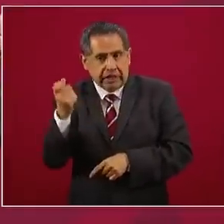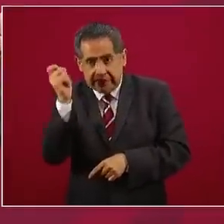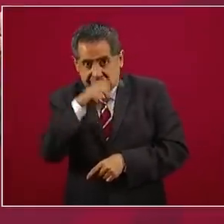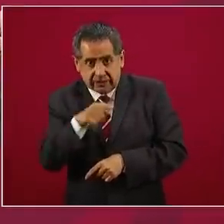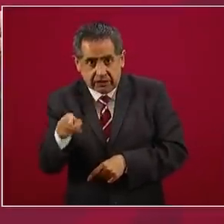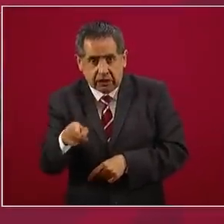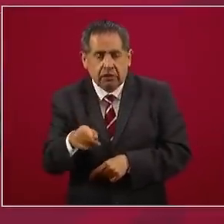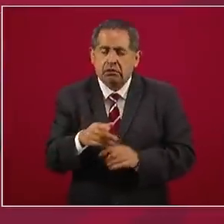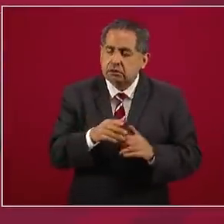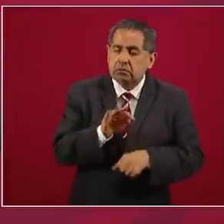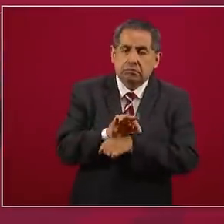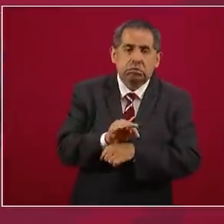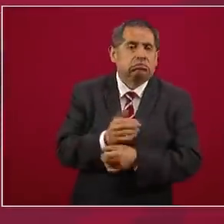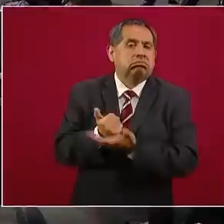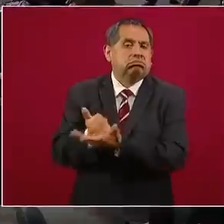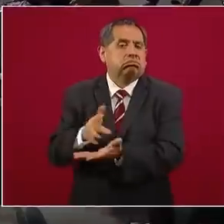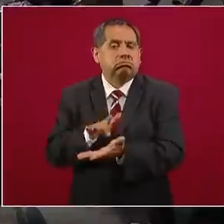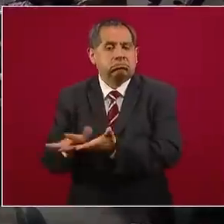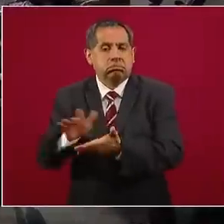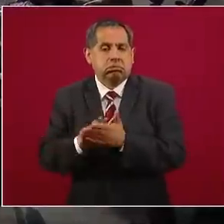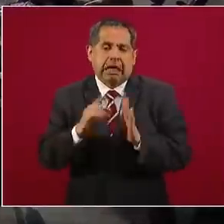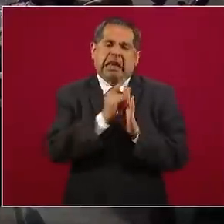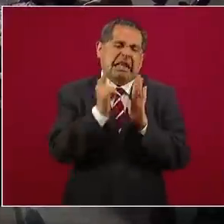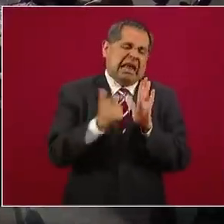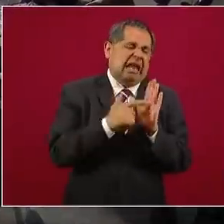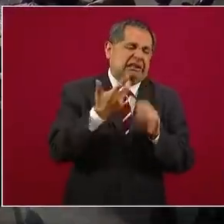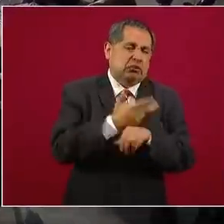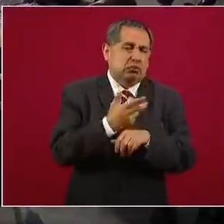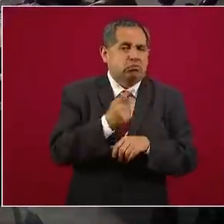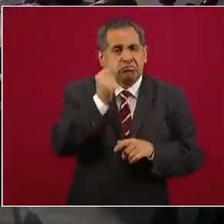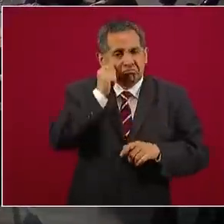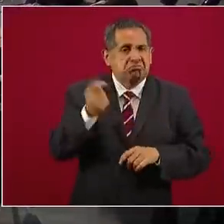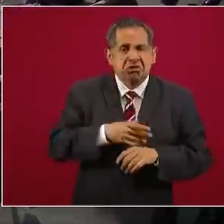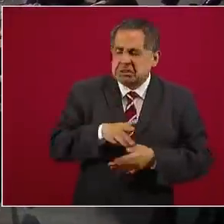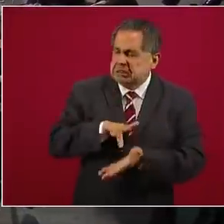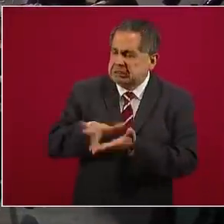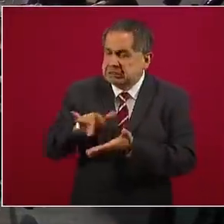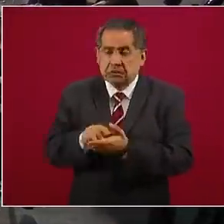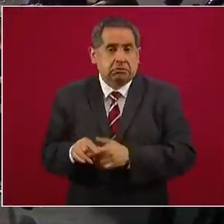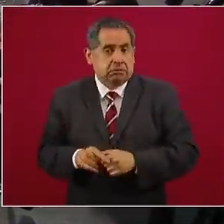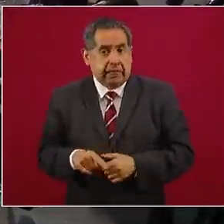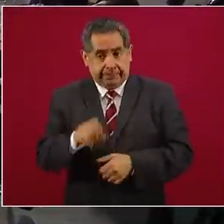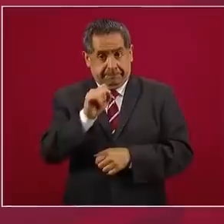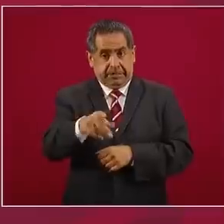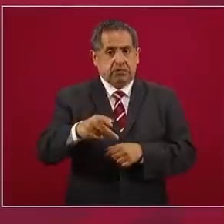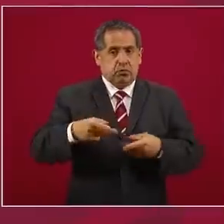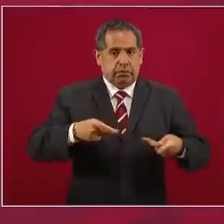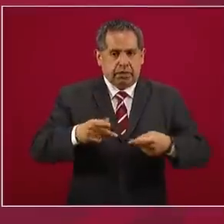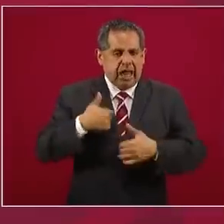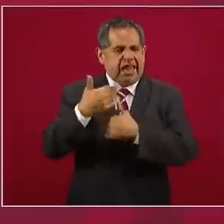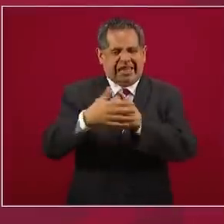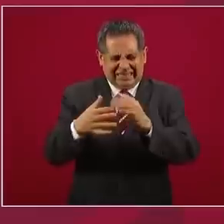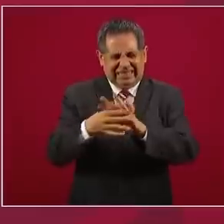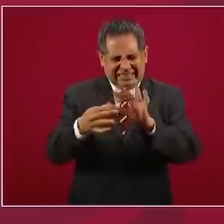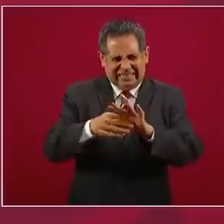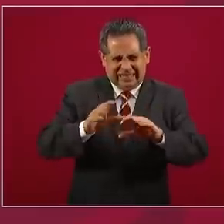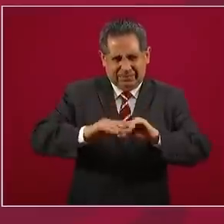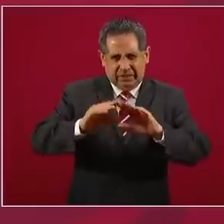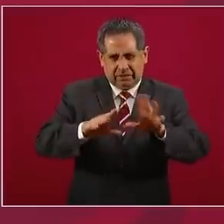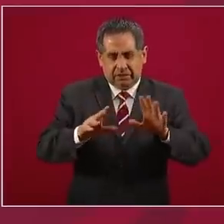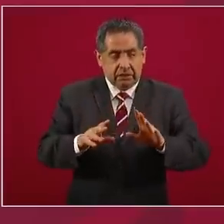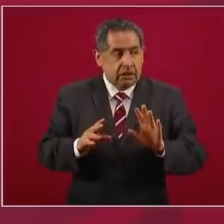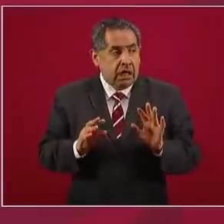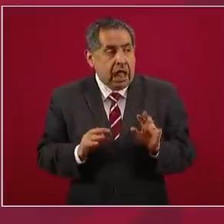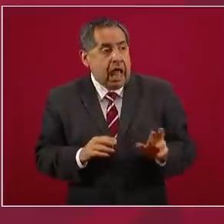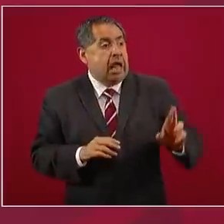directo en razón de las leyes norteamericanas. Entonces, es lo mismo que estamos preparando ahora, pero le puedo dar los detalles, desde luego, ahora que